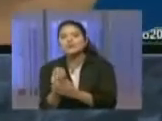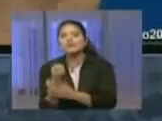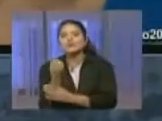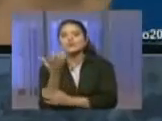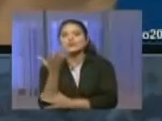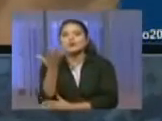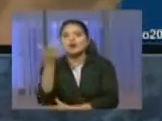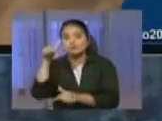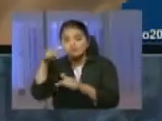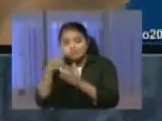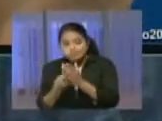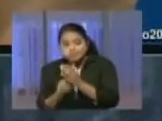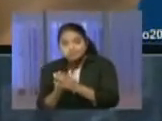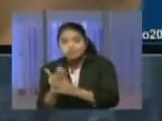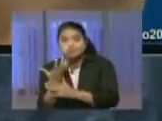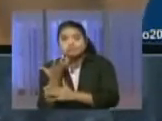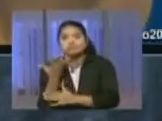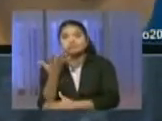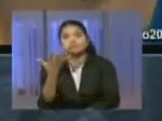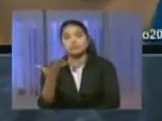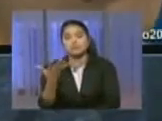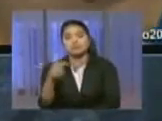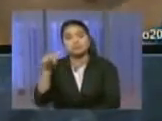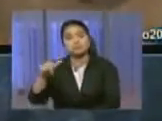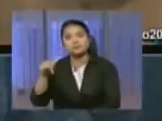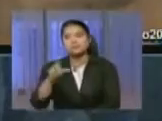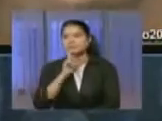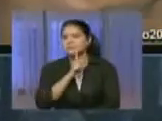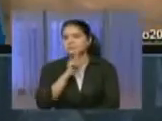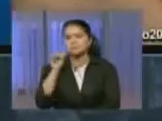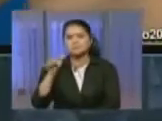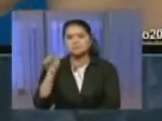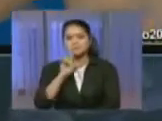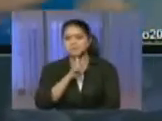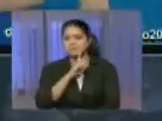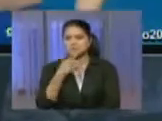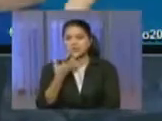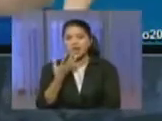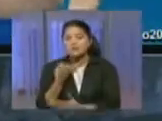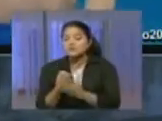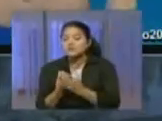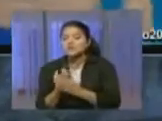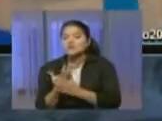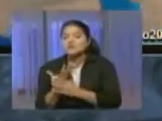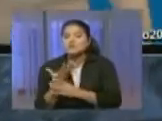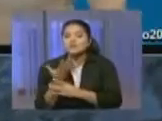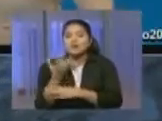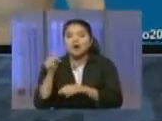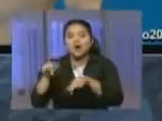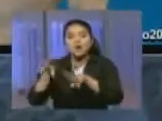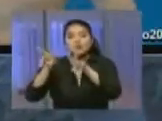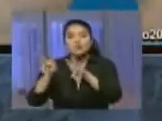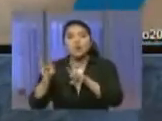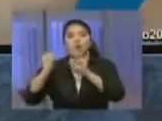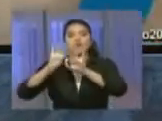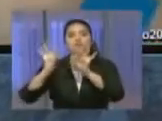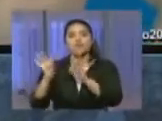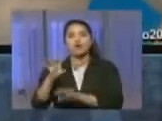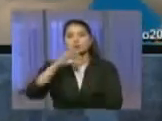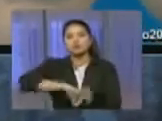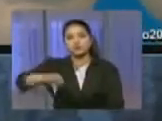está naciendo está Cómo se llama aflorando el nuevo modelo